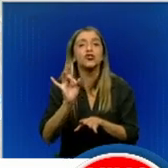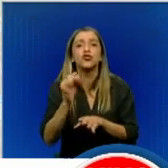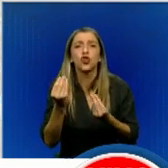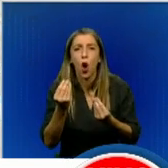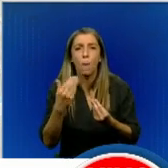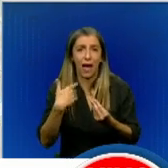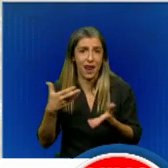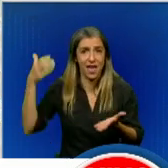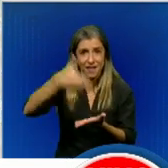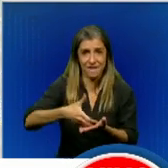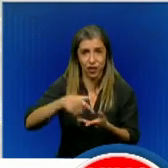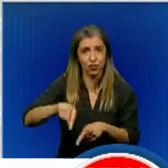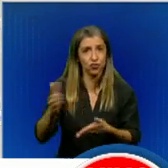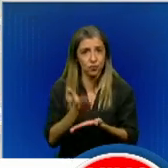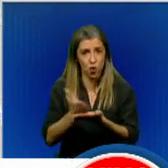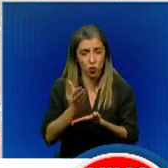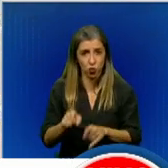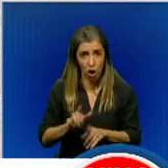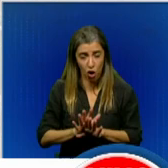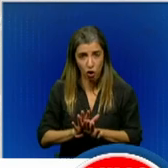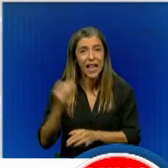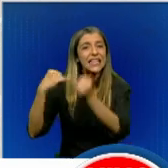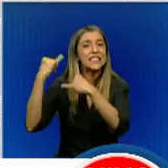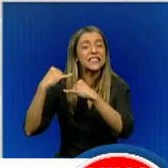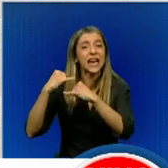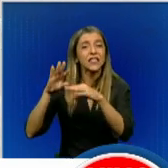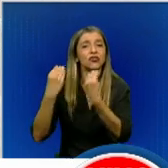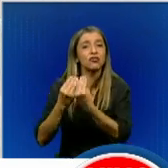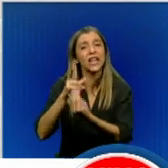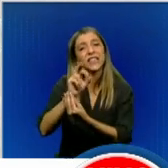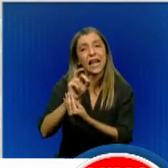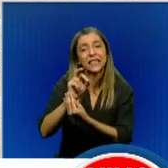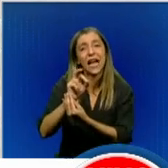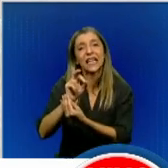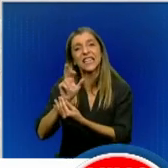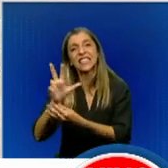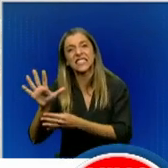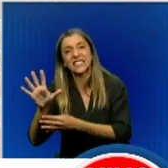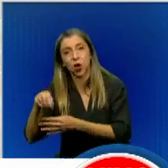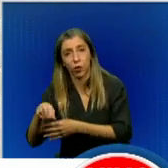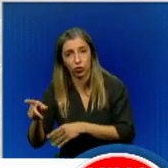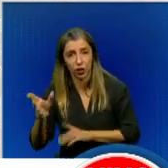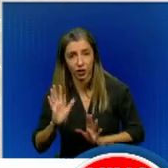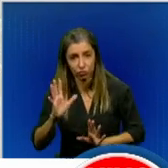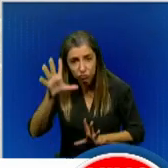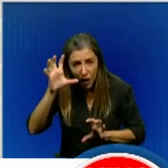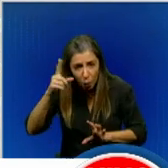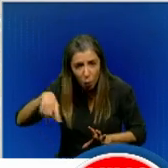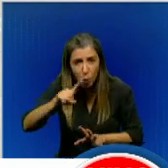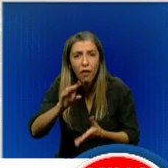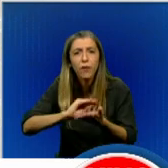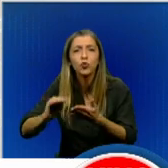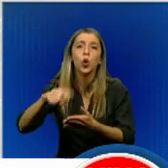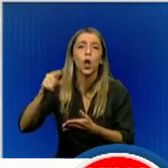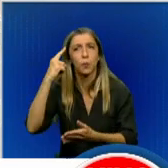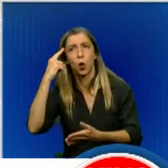de inversión productiva con tasa de interés del 30 acto 25 se acuerdan los diputados pensantes cuánto interés